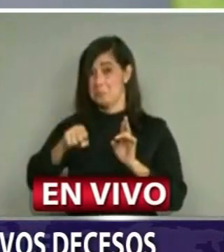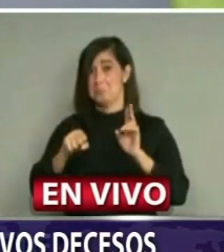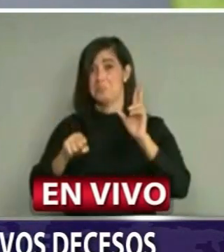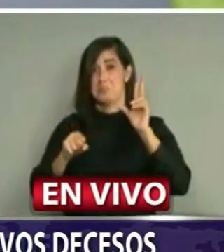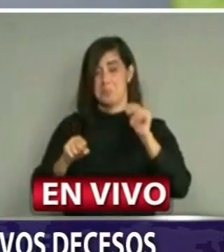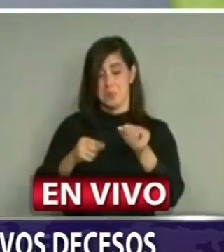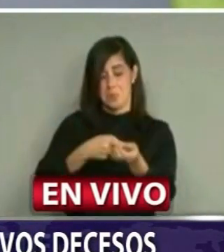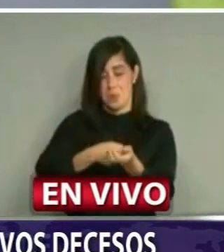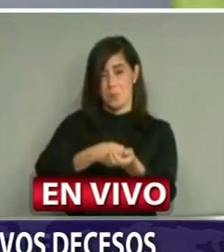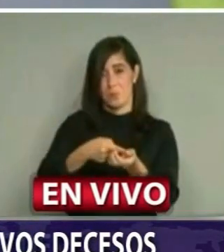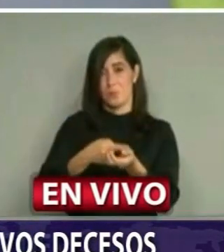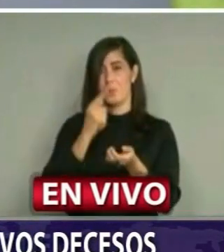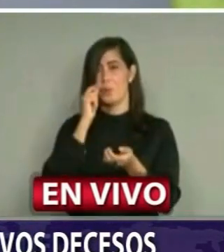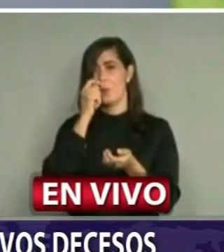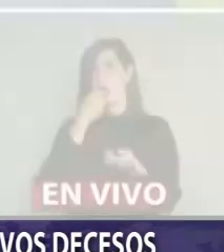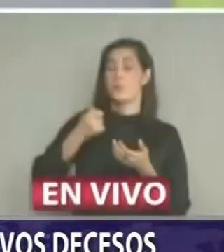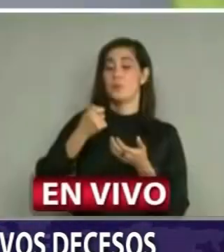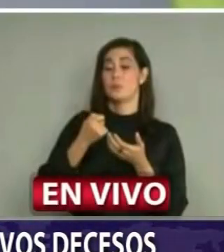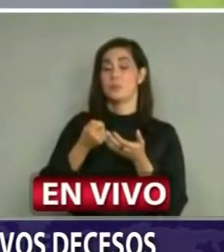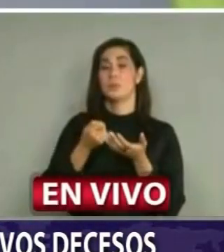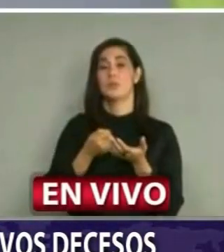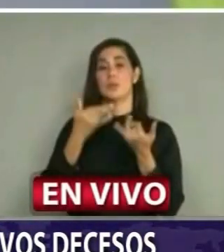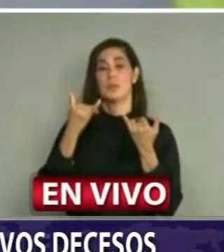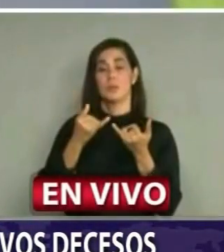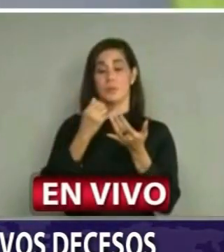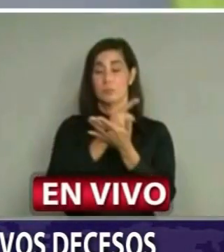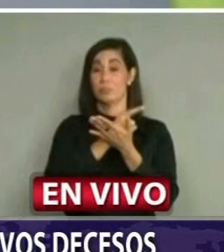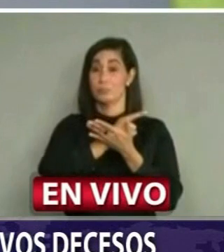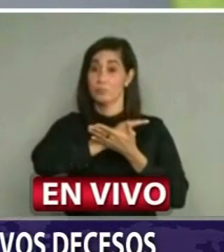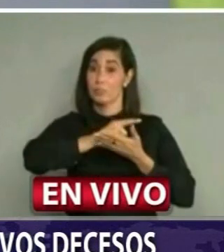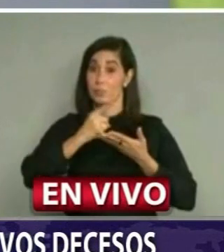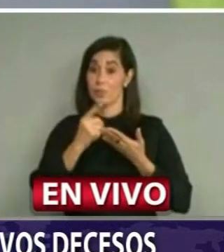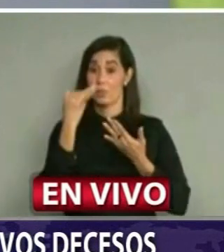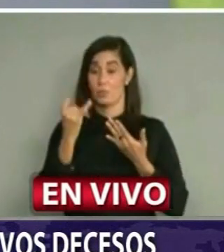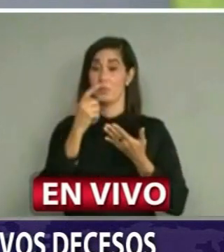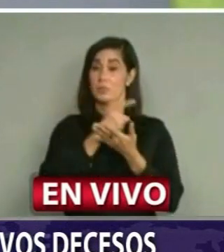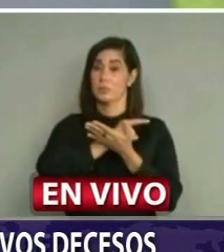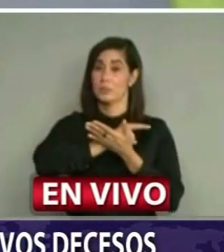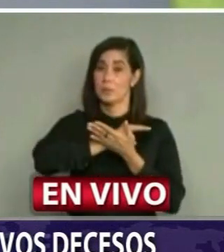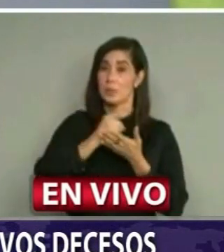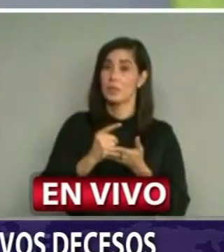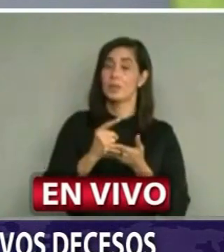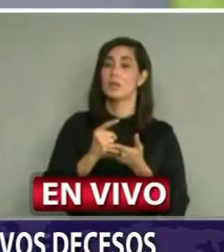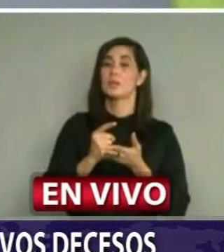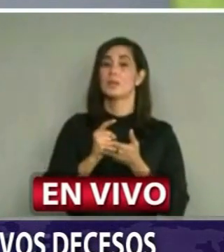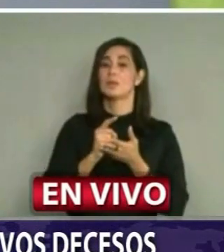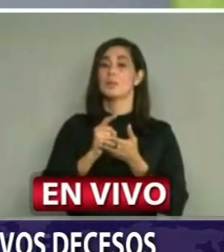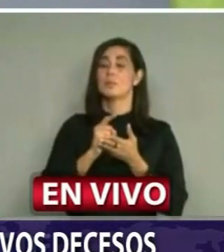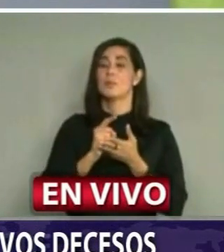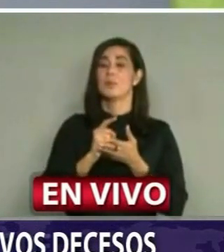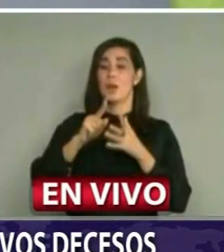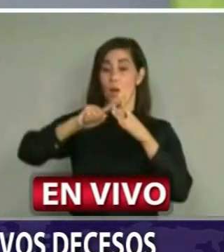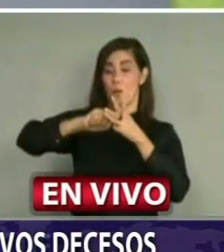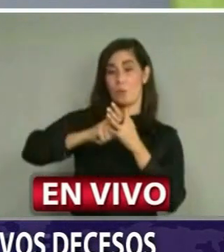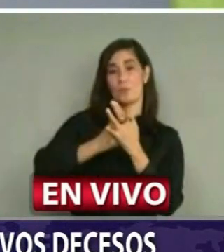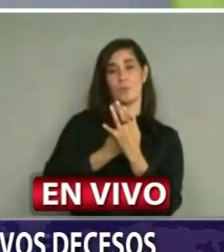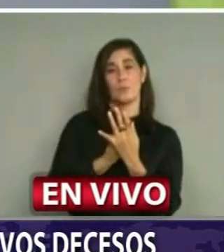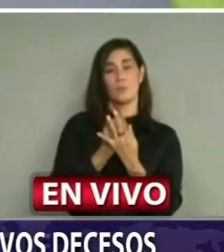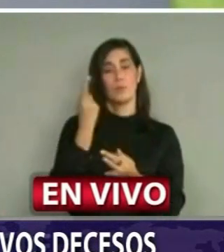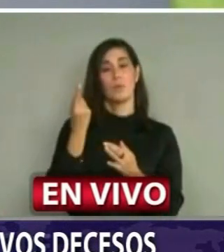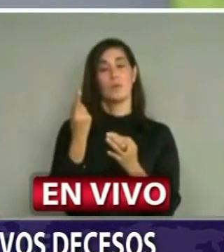tenemos cerca de 5.000. En esta semana debo decir que entra en funcionamiento un